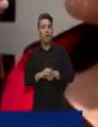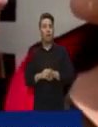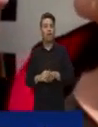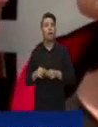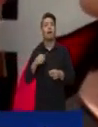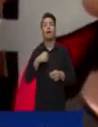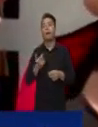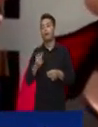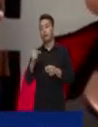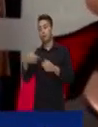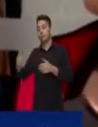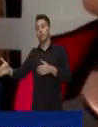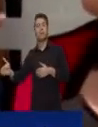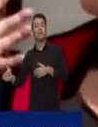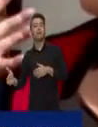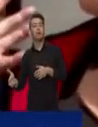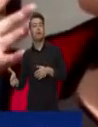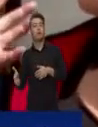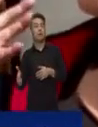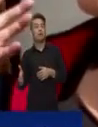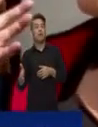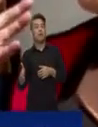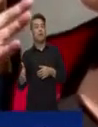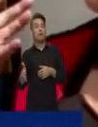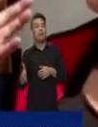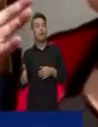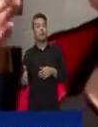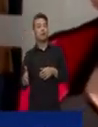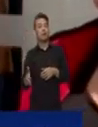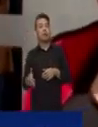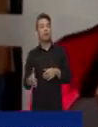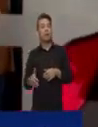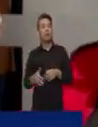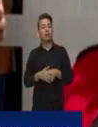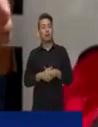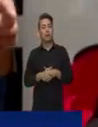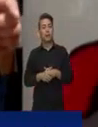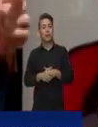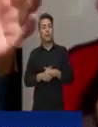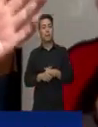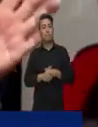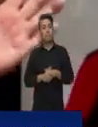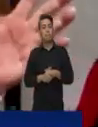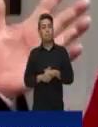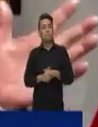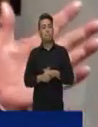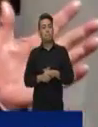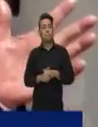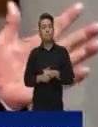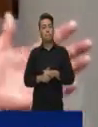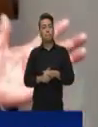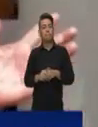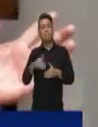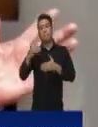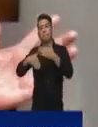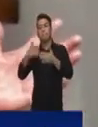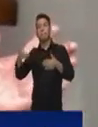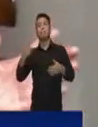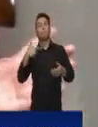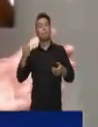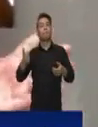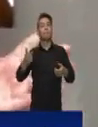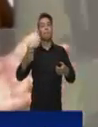terminar el Tren Maya, que va a pasar a 40 kilómetros de la frontera